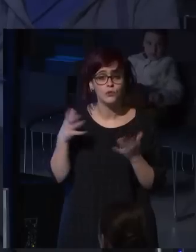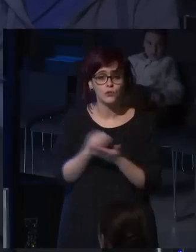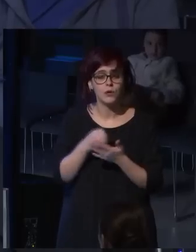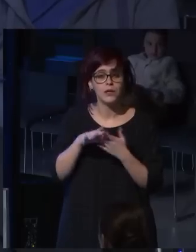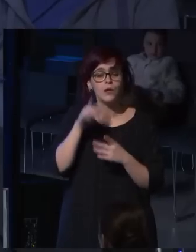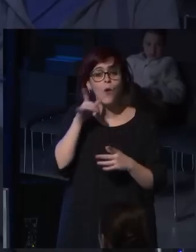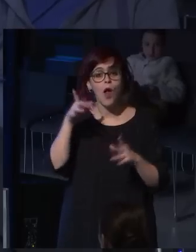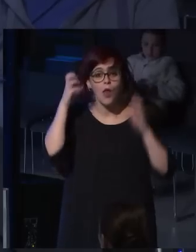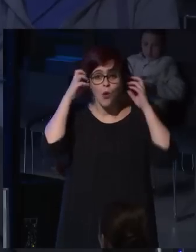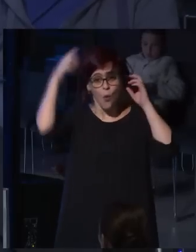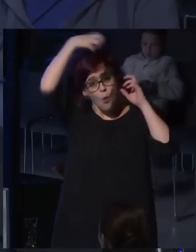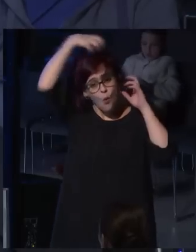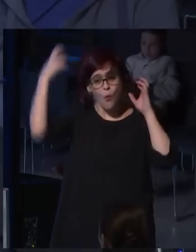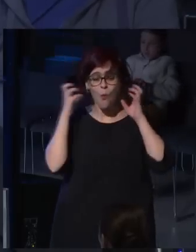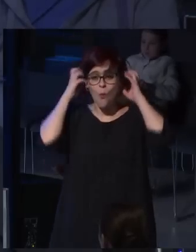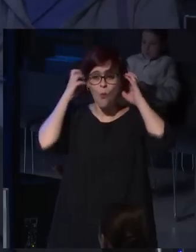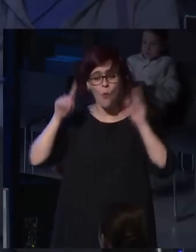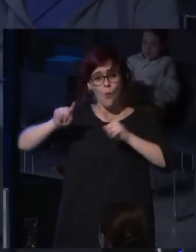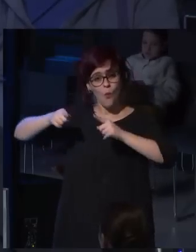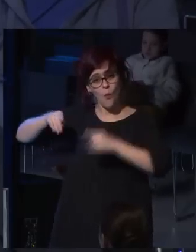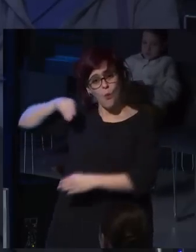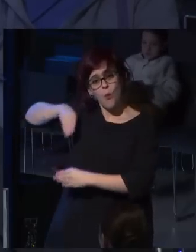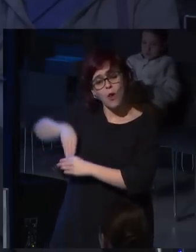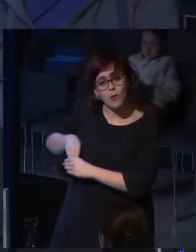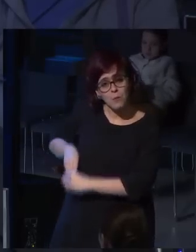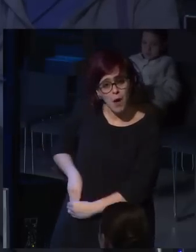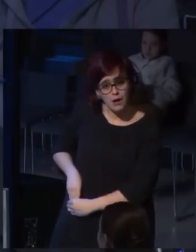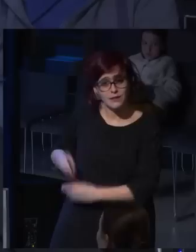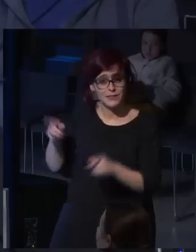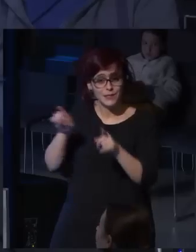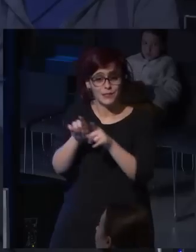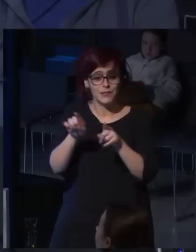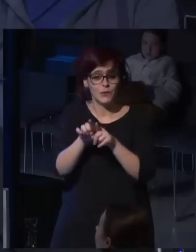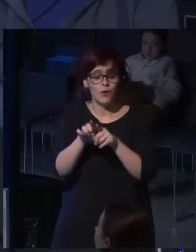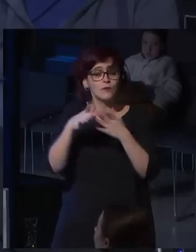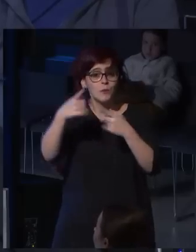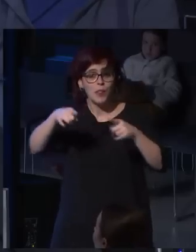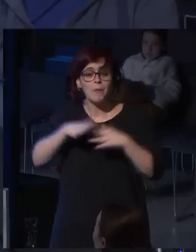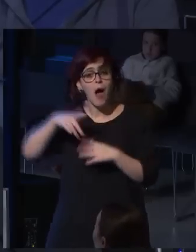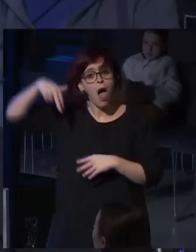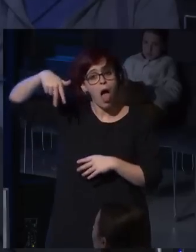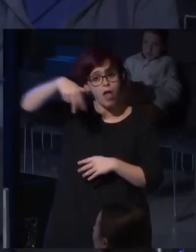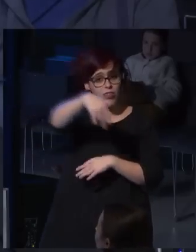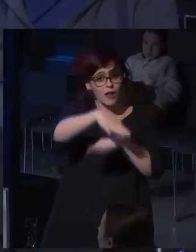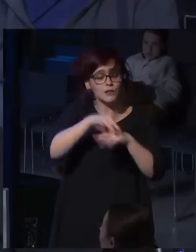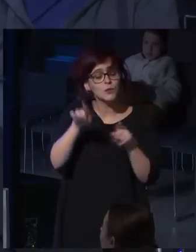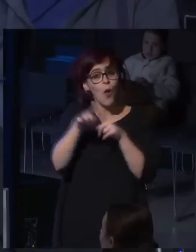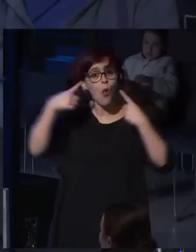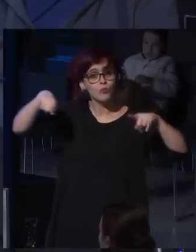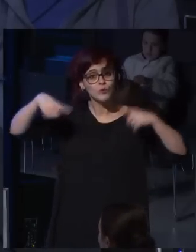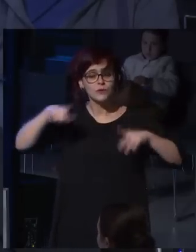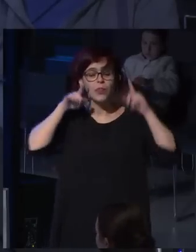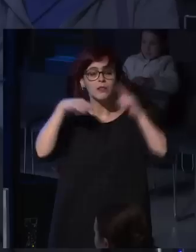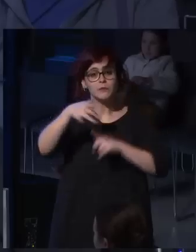del Walkman, en el cual tú podías pues hacer lo que dice ese propio elemento, ya podías caminar con la música, ¿no? Llega